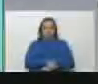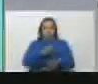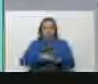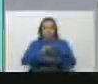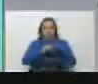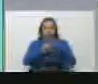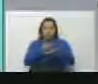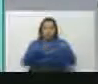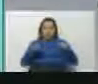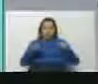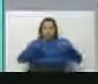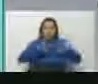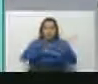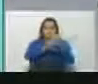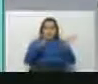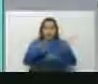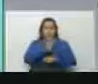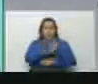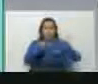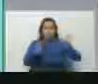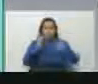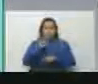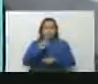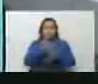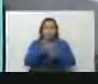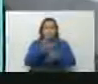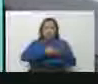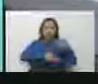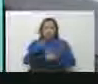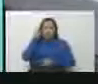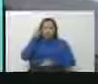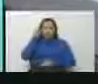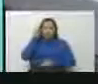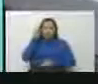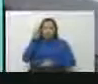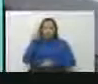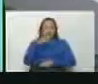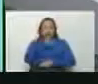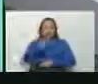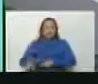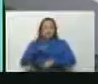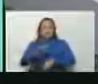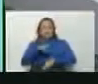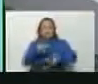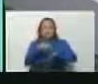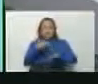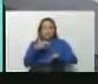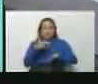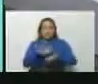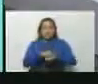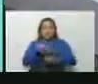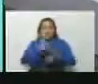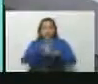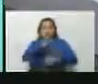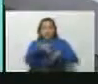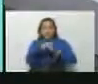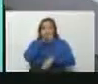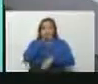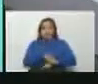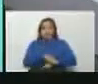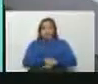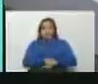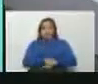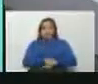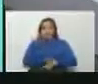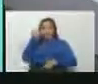ustedes, 7 de la mañana, 46 minutos, compartiendo con el profesor Alexander Torres, historiador, presidente del Centro Nacional de Historia. ¿Sabe que